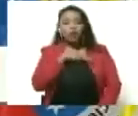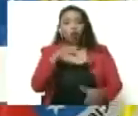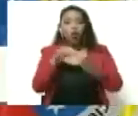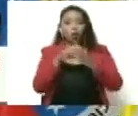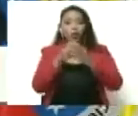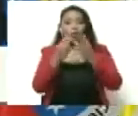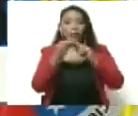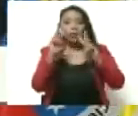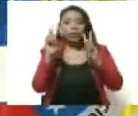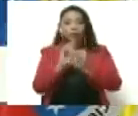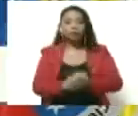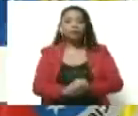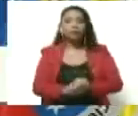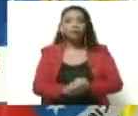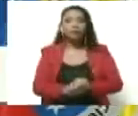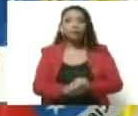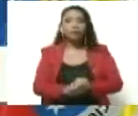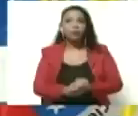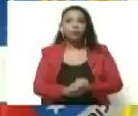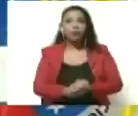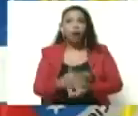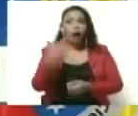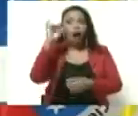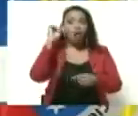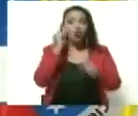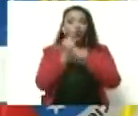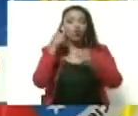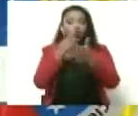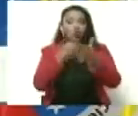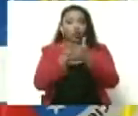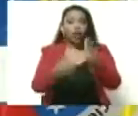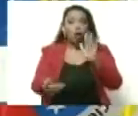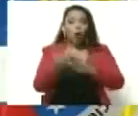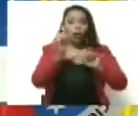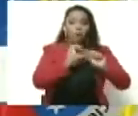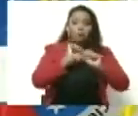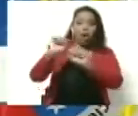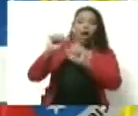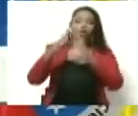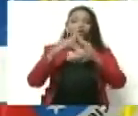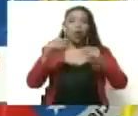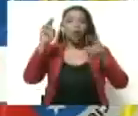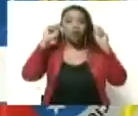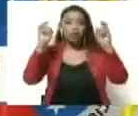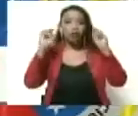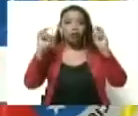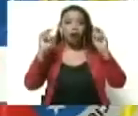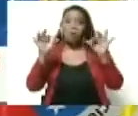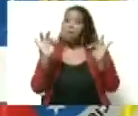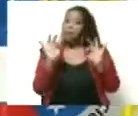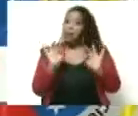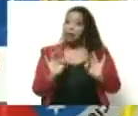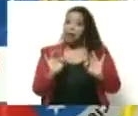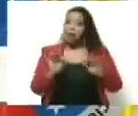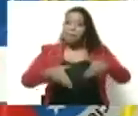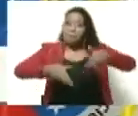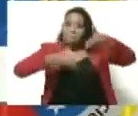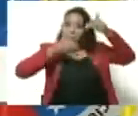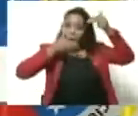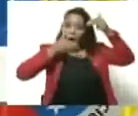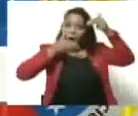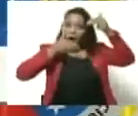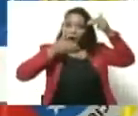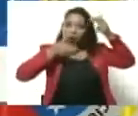Paz, garantiza la lucha y el combate contra todo tipo de delitos, en especial el terrorismo, en especial